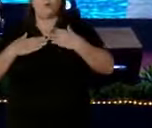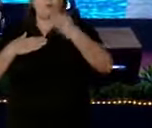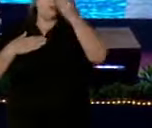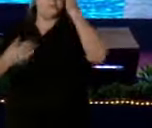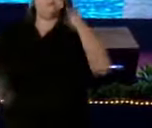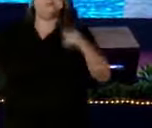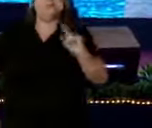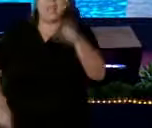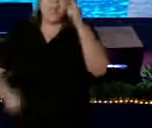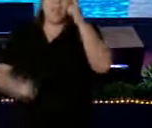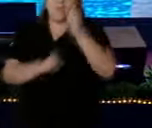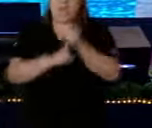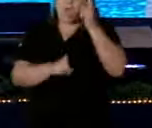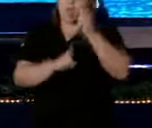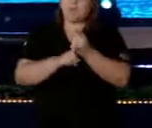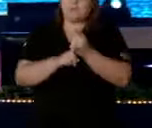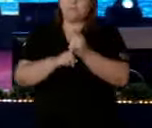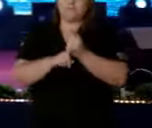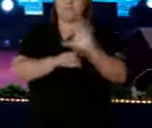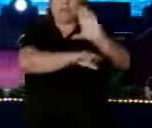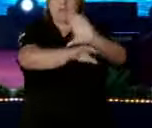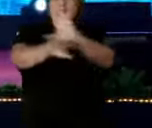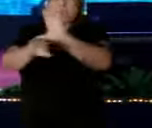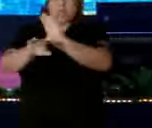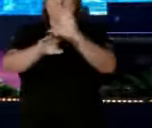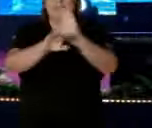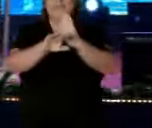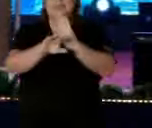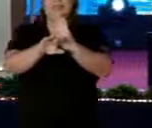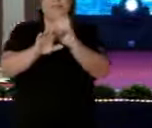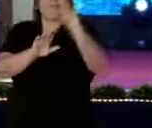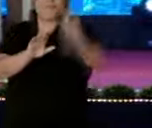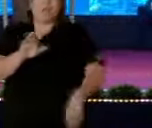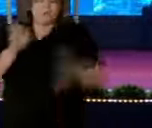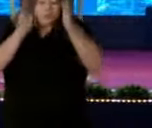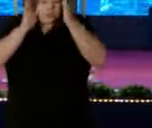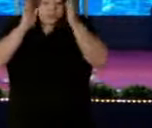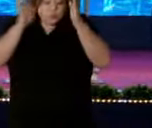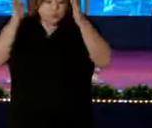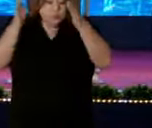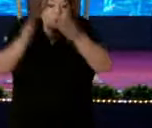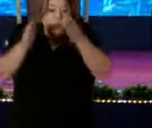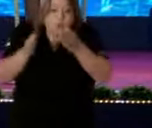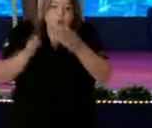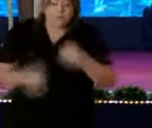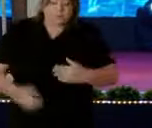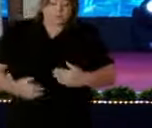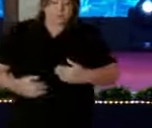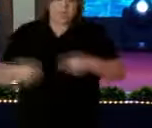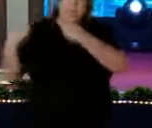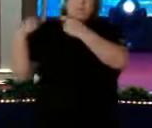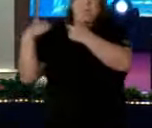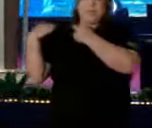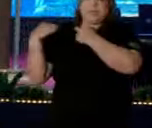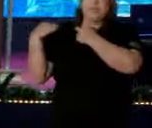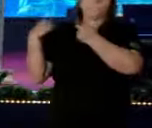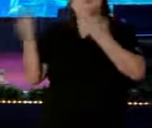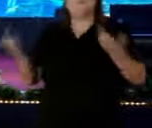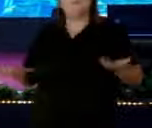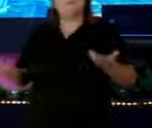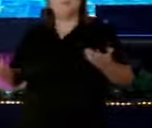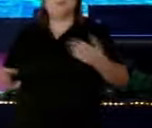Mira, hermano, la iglesia está perdiendo un poquito el enfoque. Y mi responsabilidad